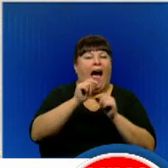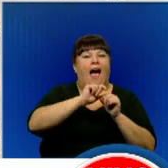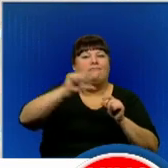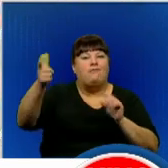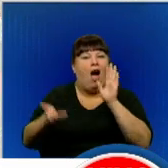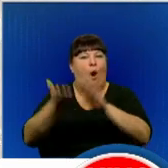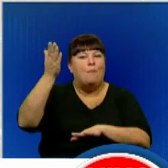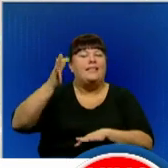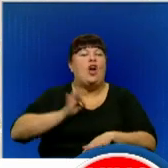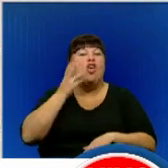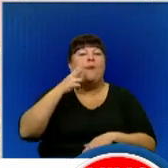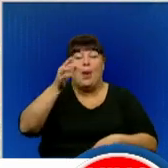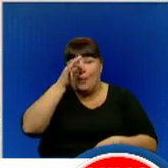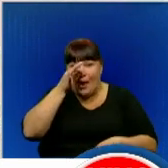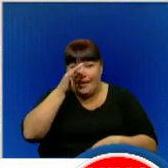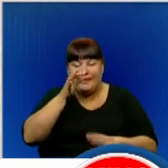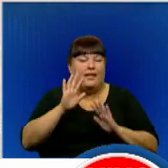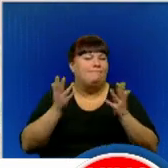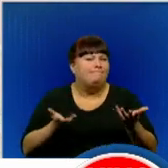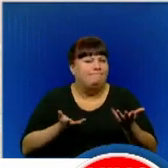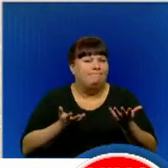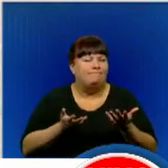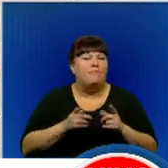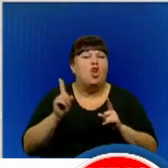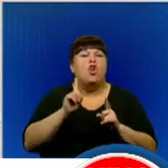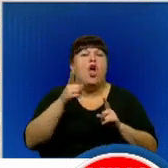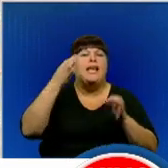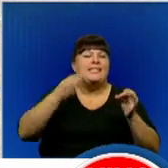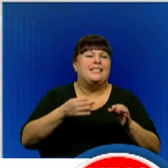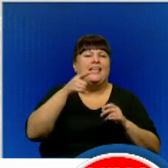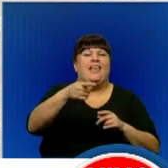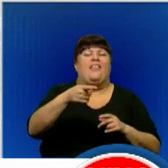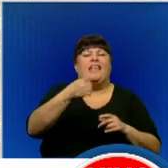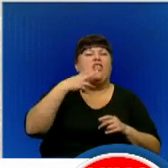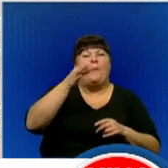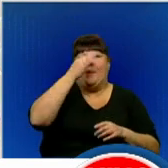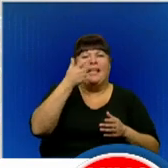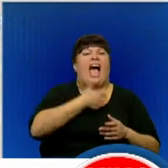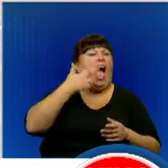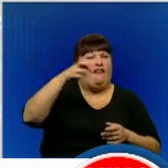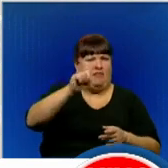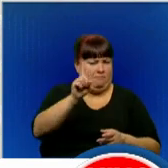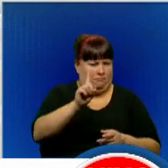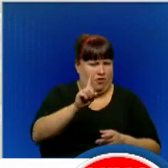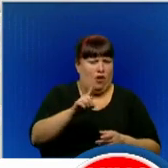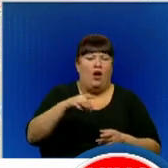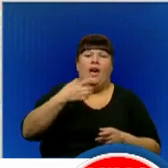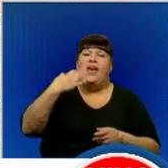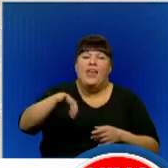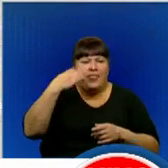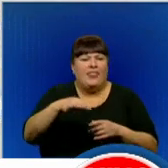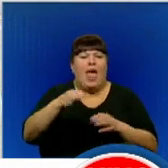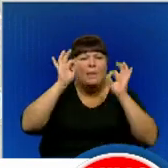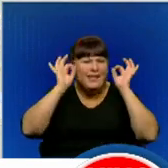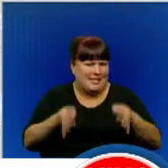en el 2020 hay que tener la función o sea no es lo que se aplicó lo aplicó la fia en 2020 hay que hay que tener en